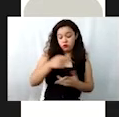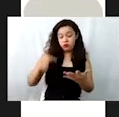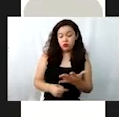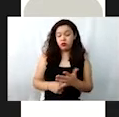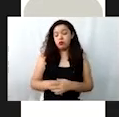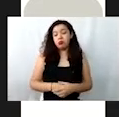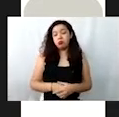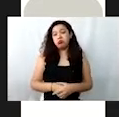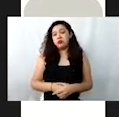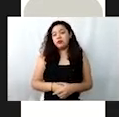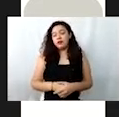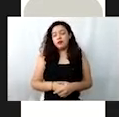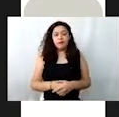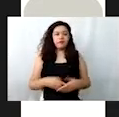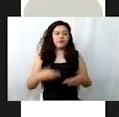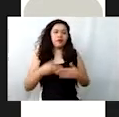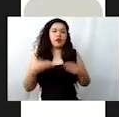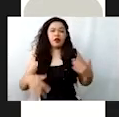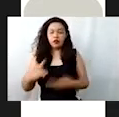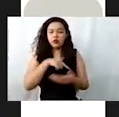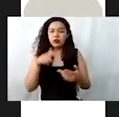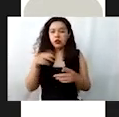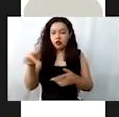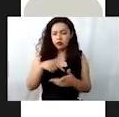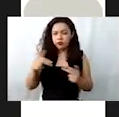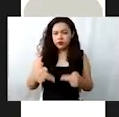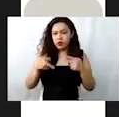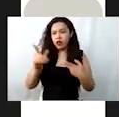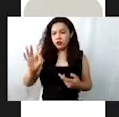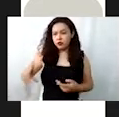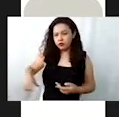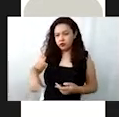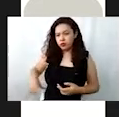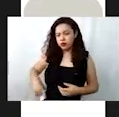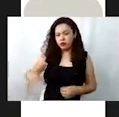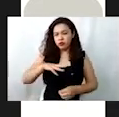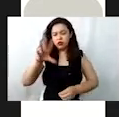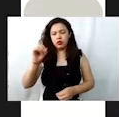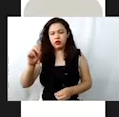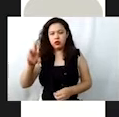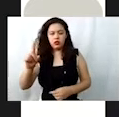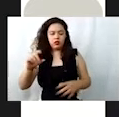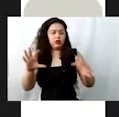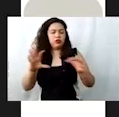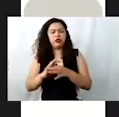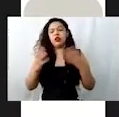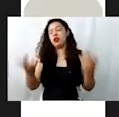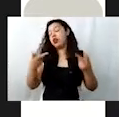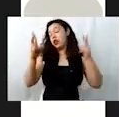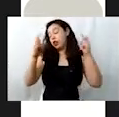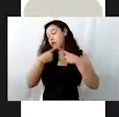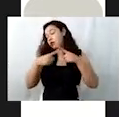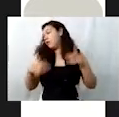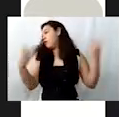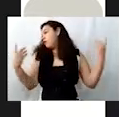nacional y sobre todo lo que está pasando a nivel local, si es que los gobiernos locales están alineados a la Agenda 2030, que ese es otro tema,